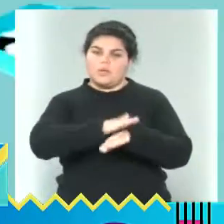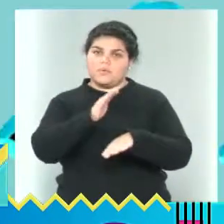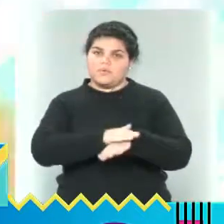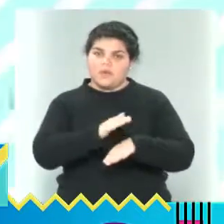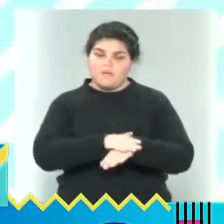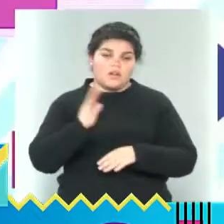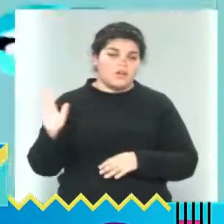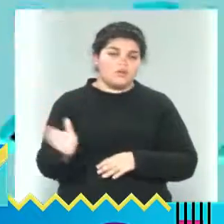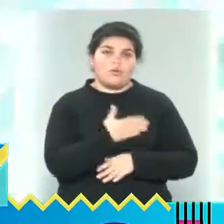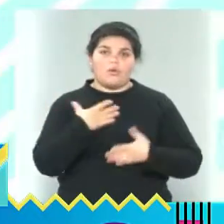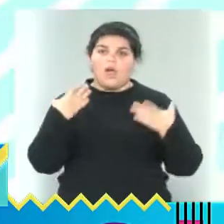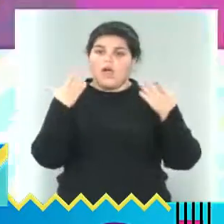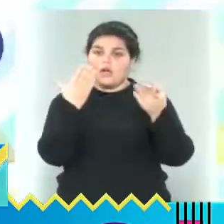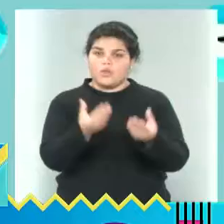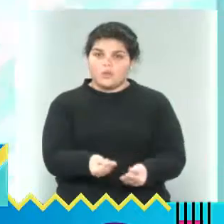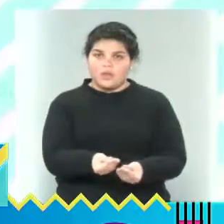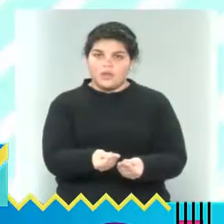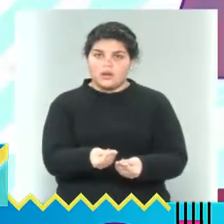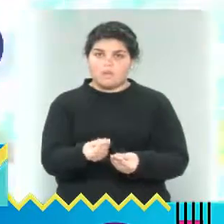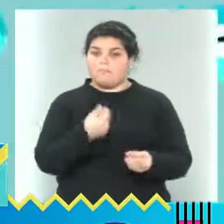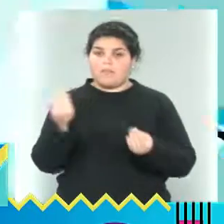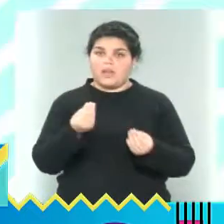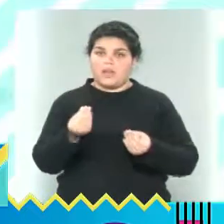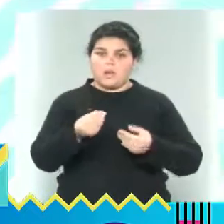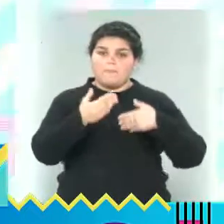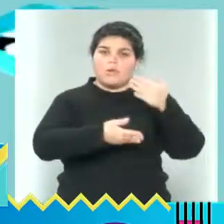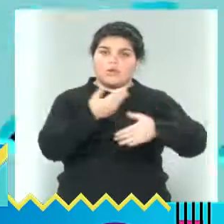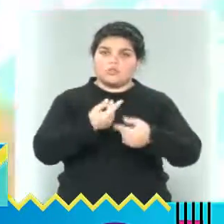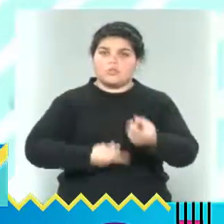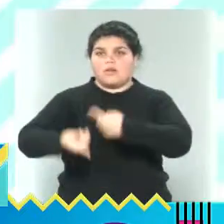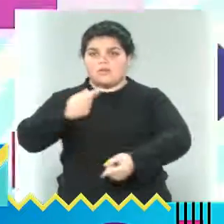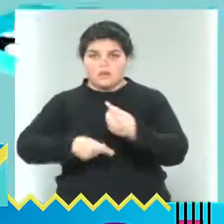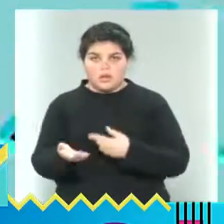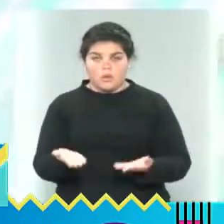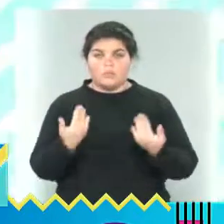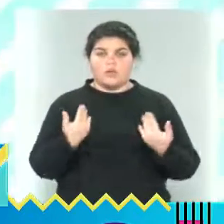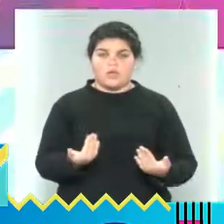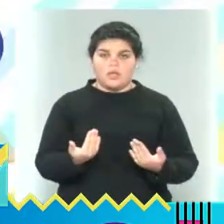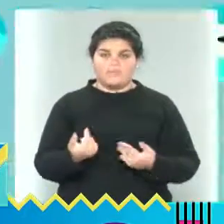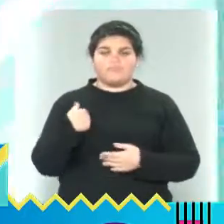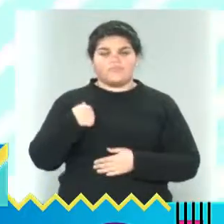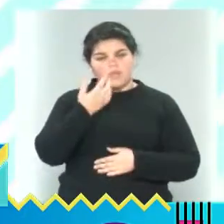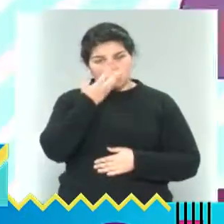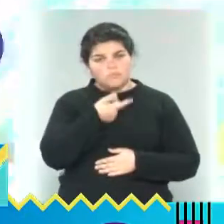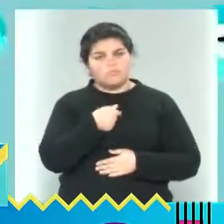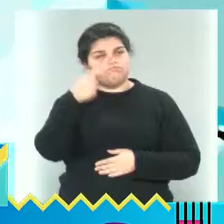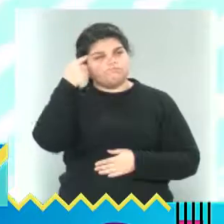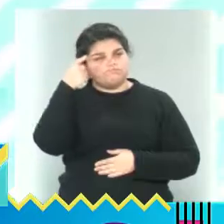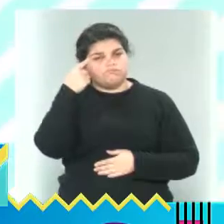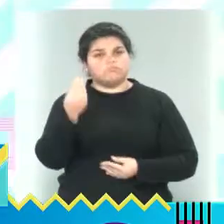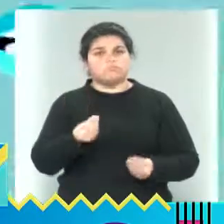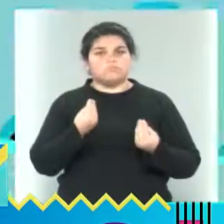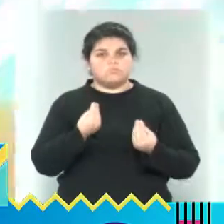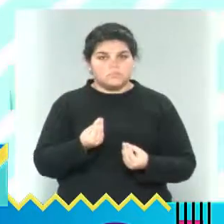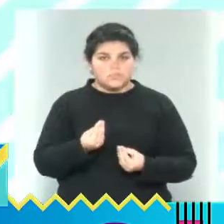que aportar justamente a estos procesos de reciclaje. Pero a mí me gusta más pensar, digamos, en